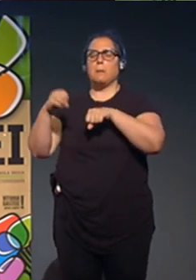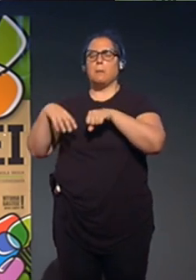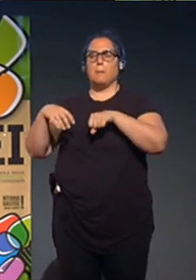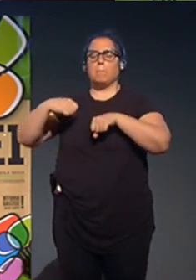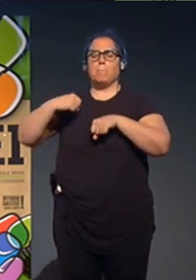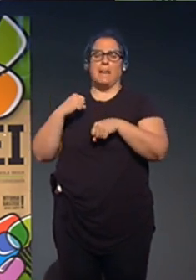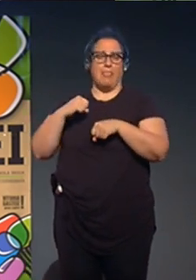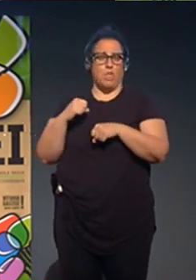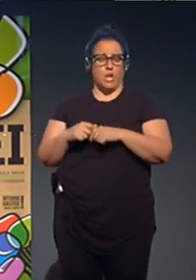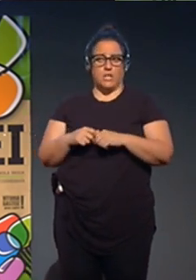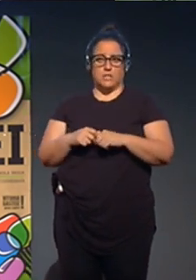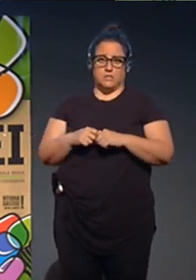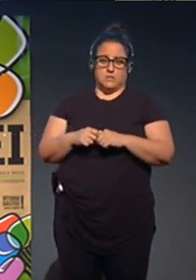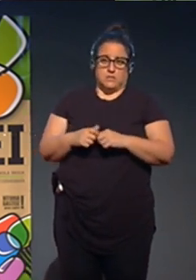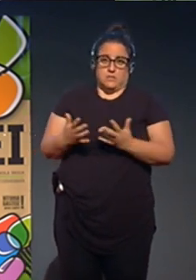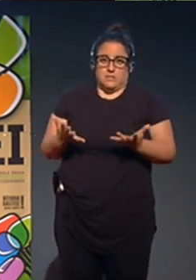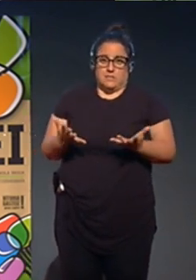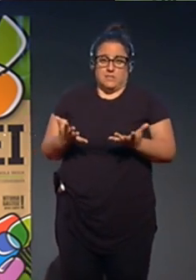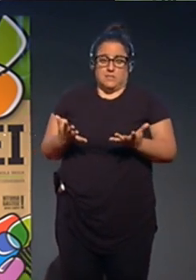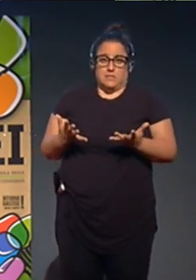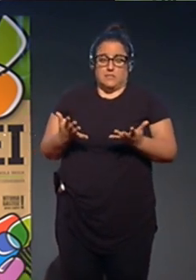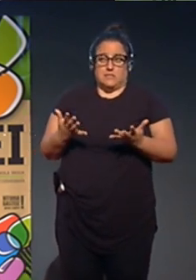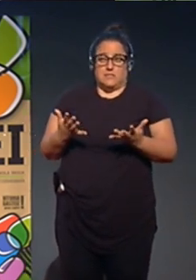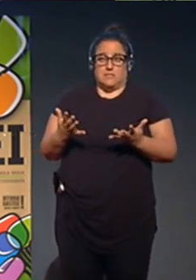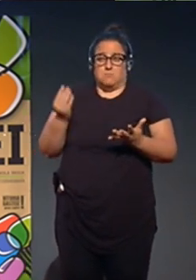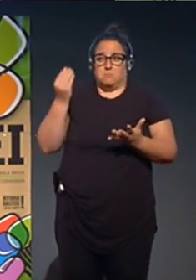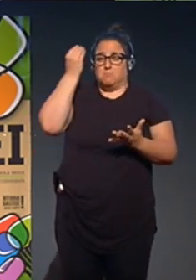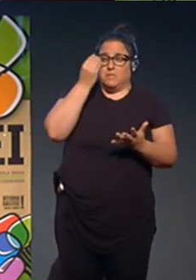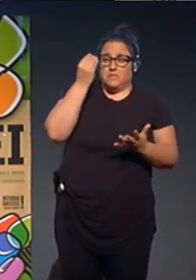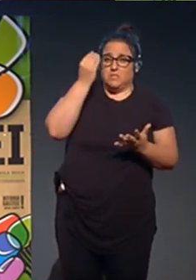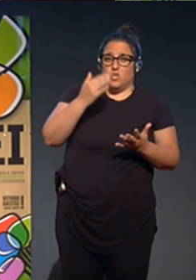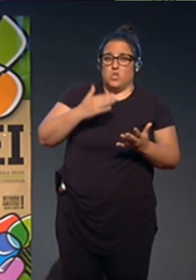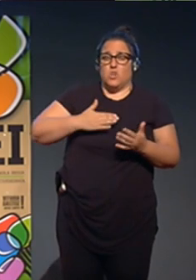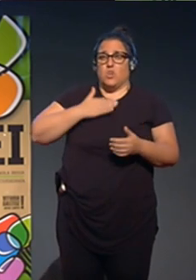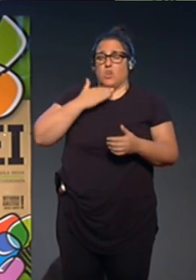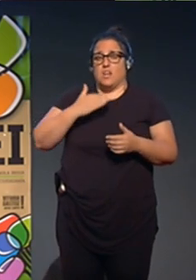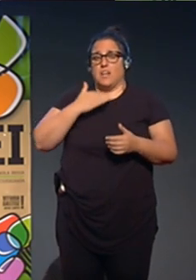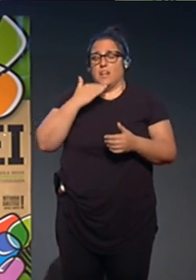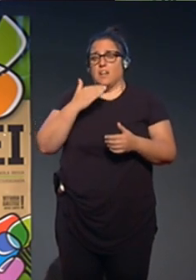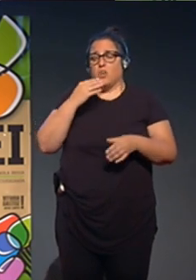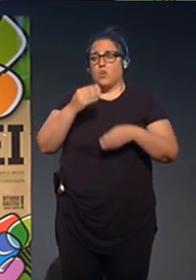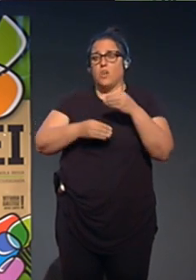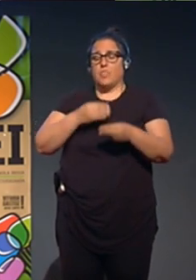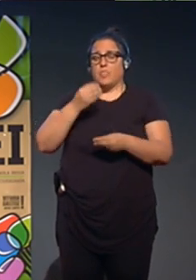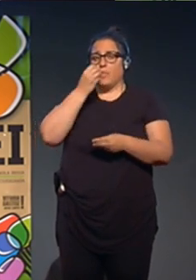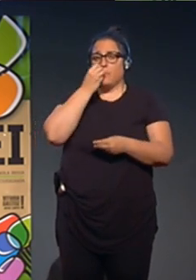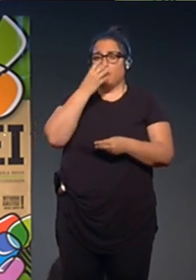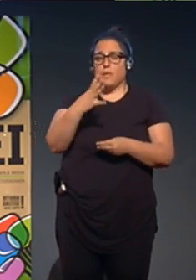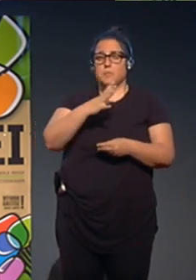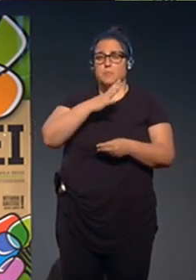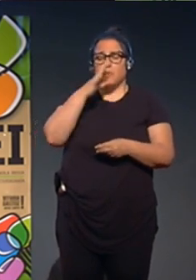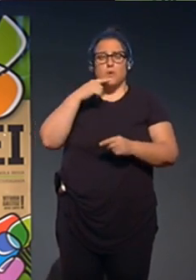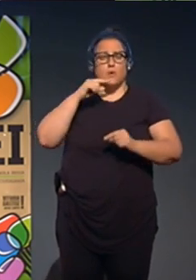bueno por un lado lo interpreto como que eh algo se está haciendo bien cuando todos los mayores